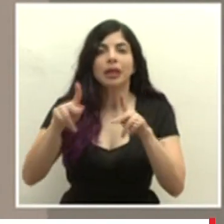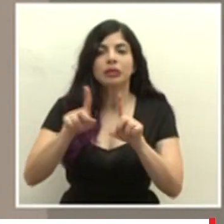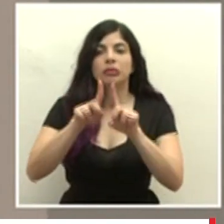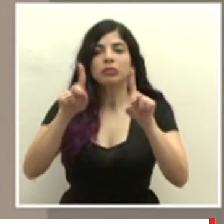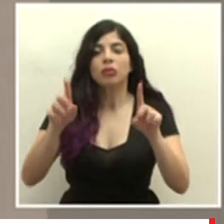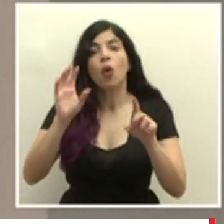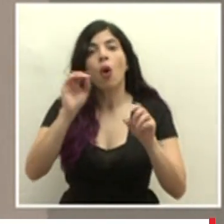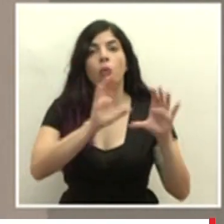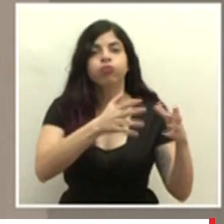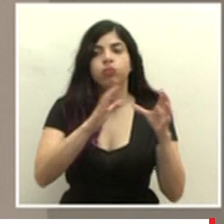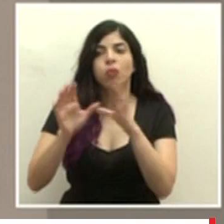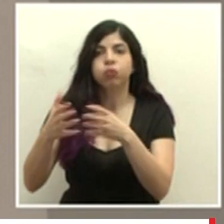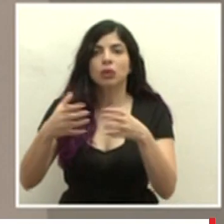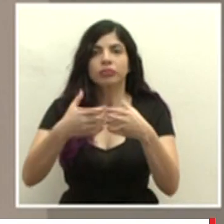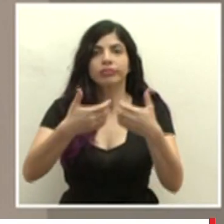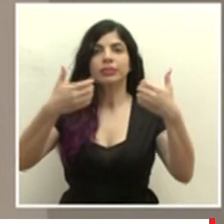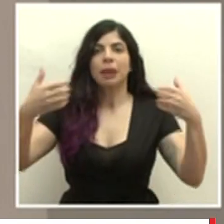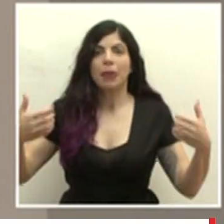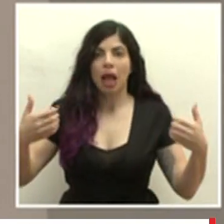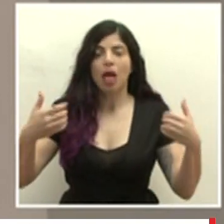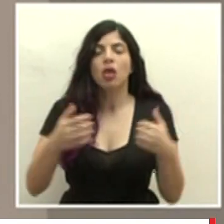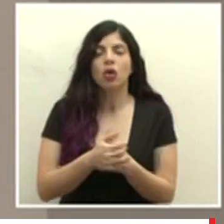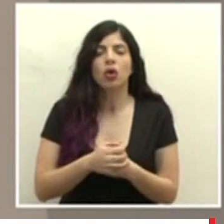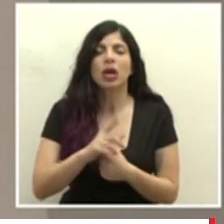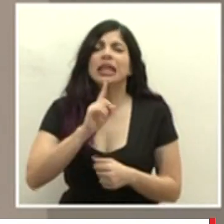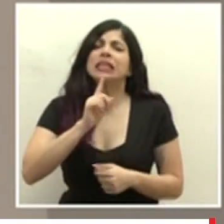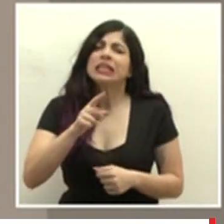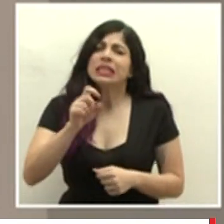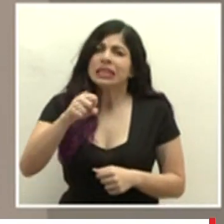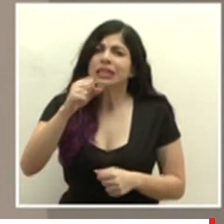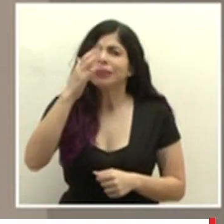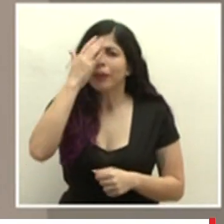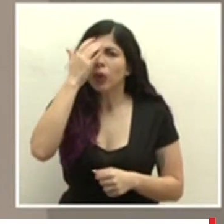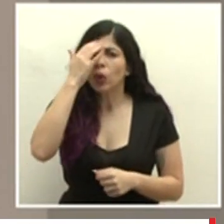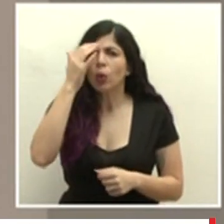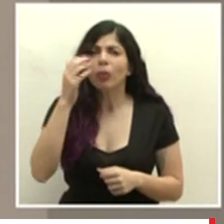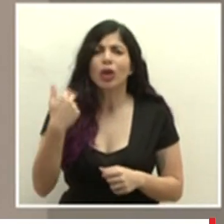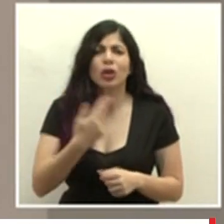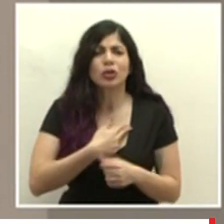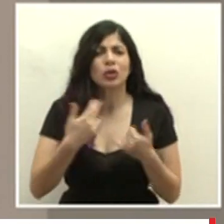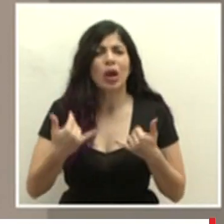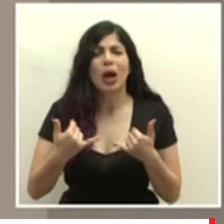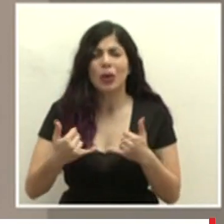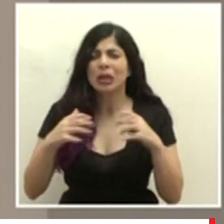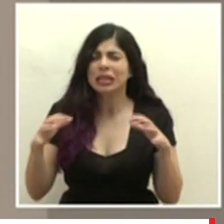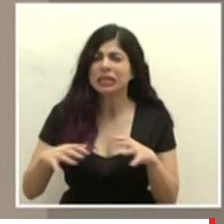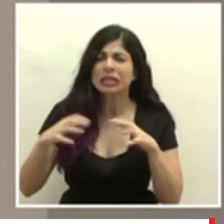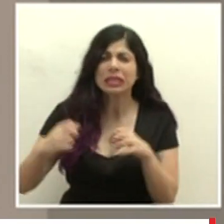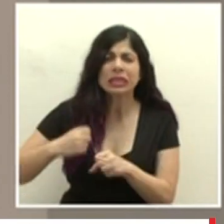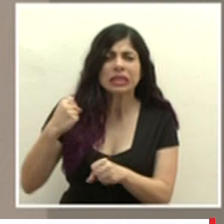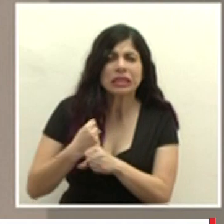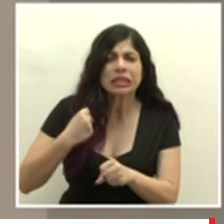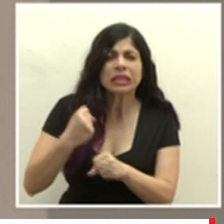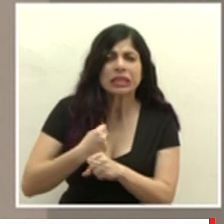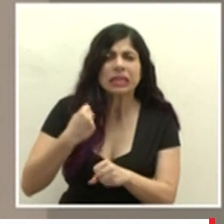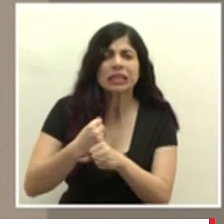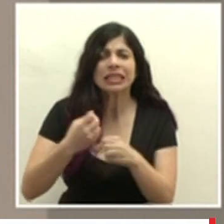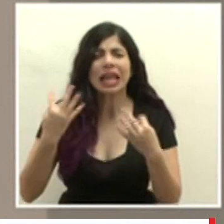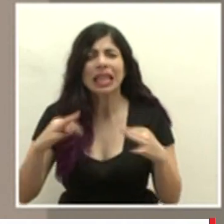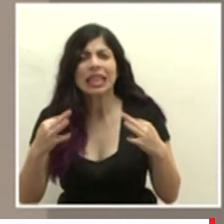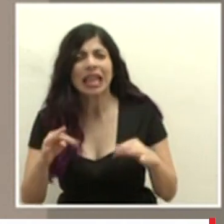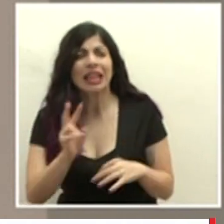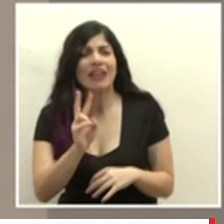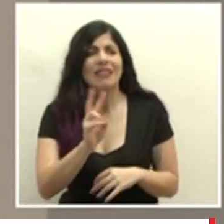social. Pero yo quiero también indicar, es cierto, es preocupante y estamos haciendo todas las acciones necesarias para tratar de contener al